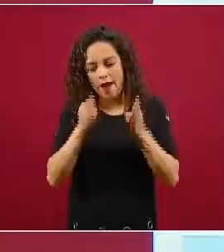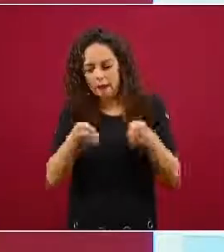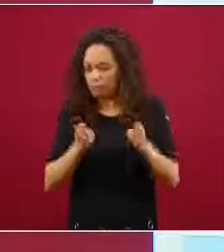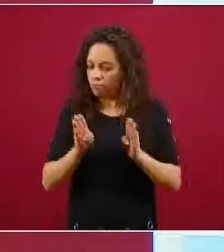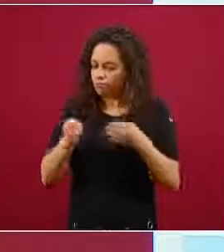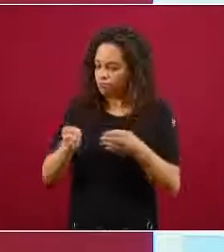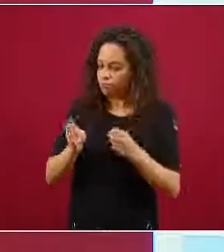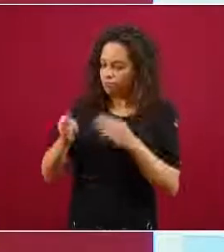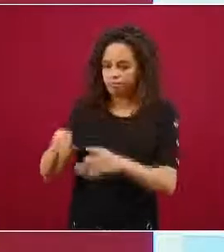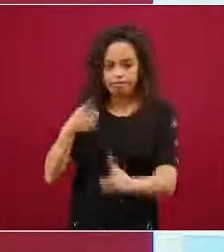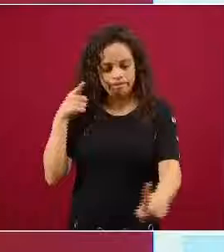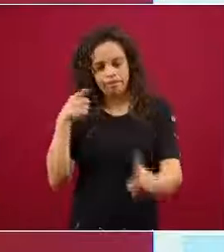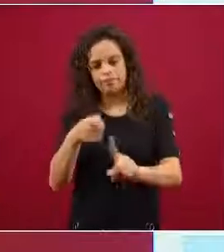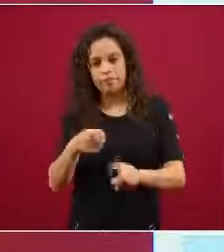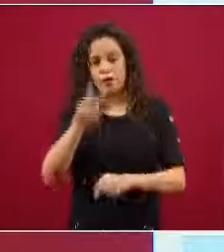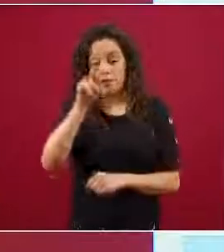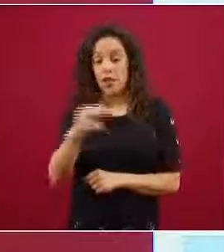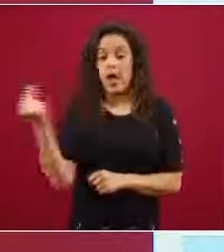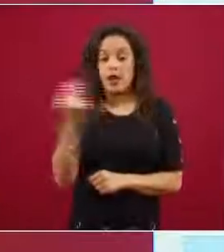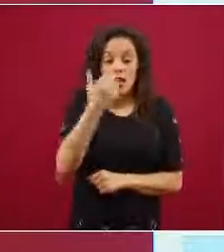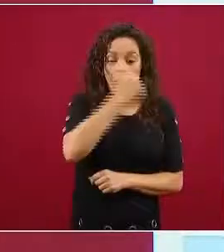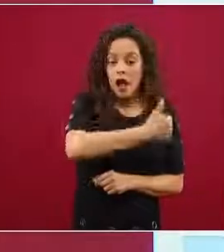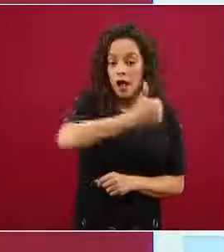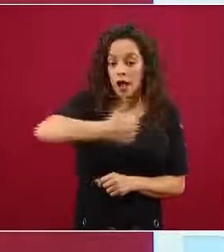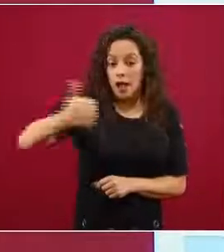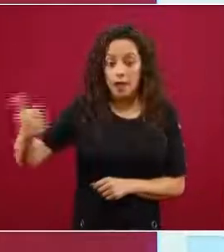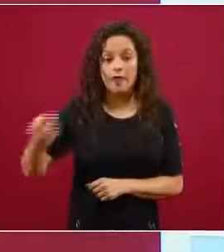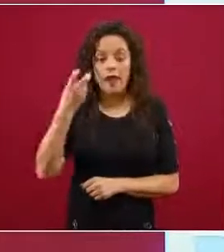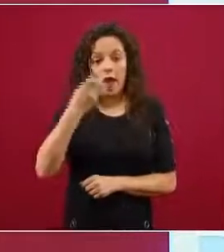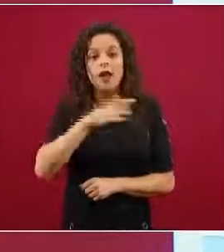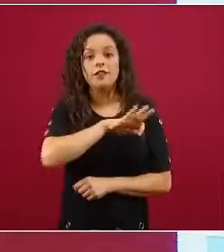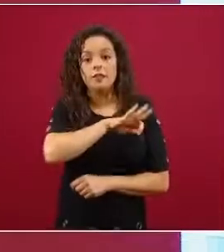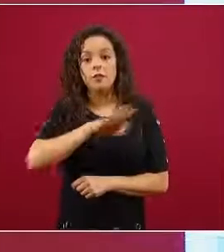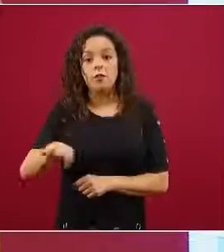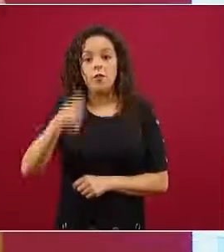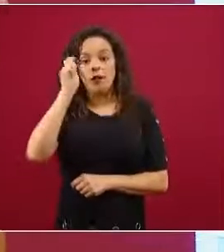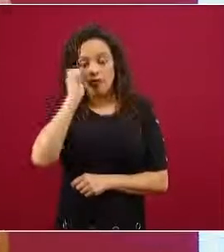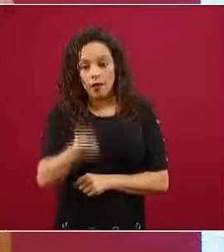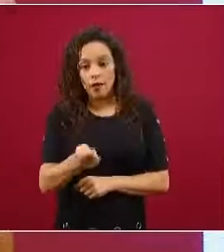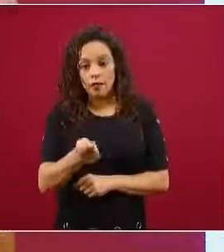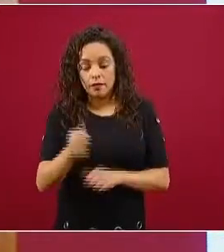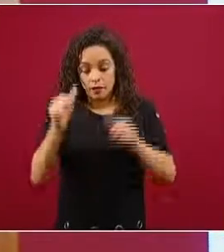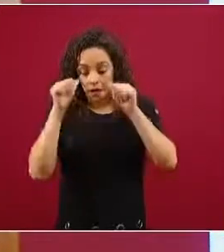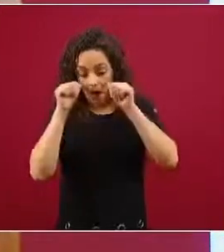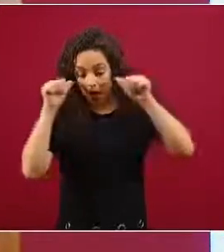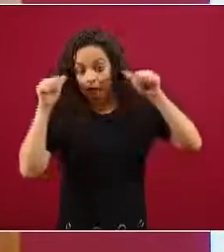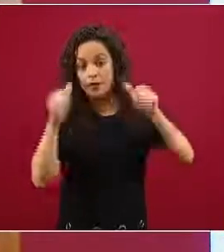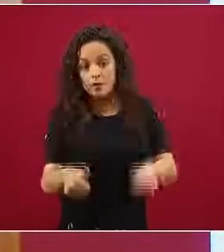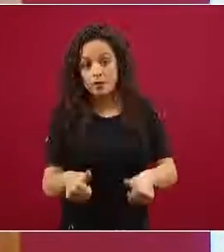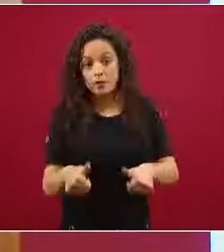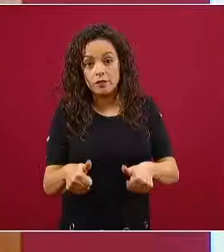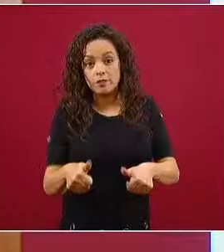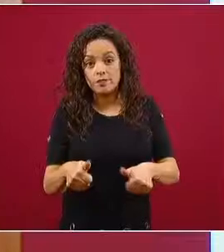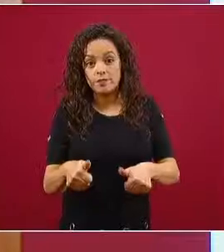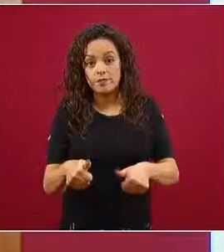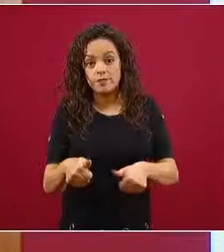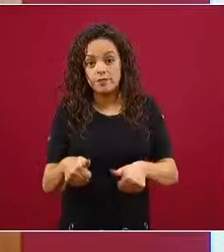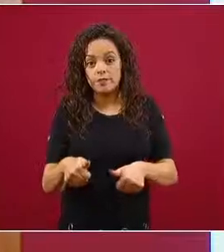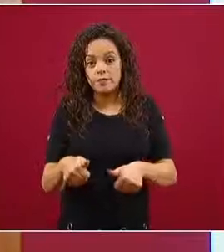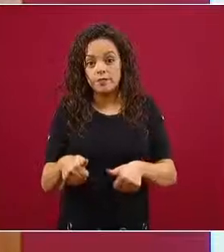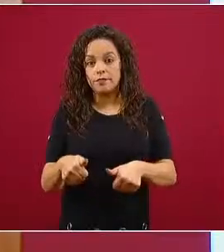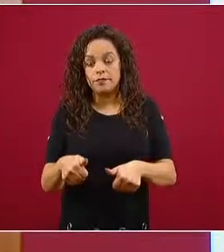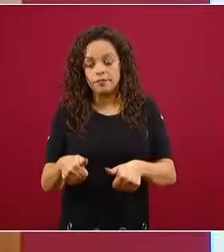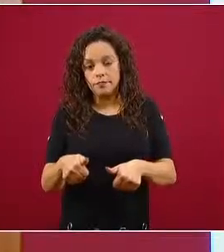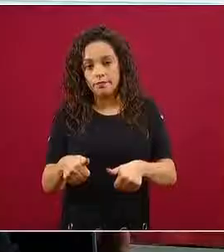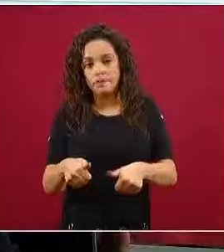necesarias para poder lograr que la atención sobre todo esté basada en esta